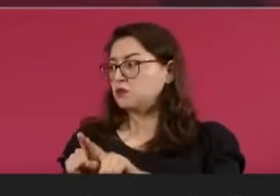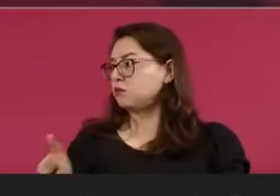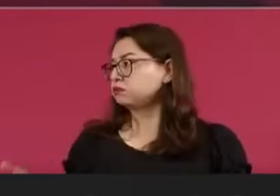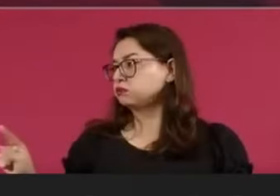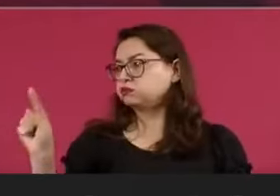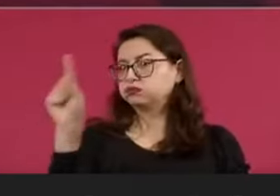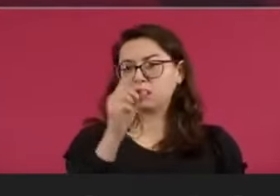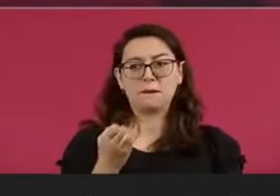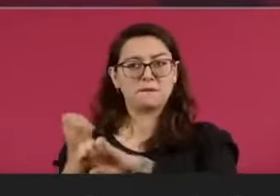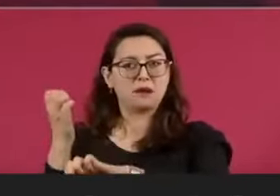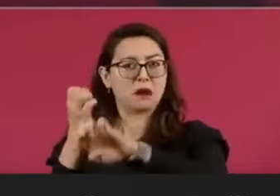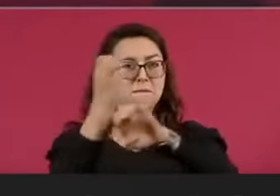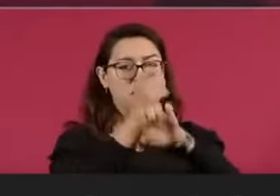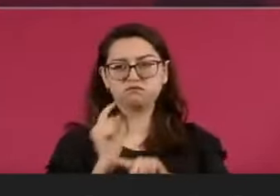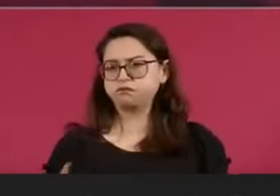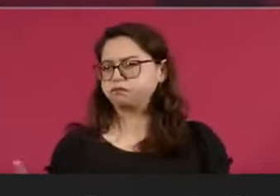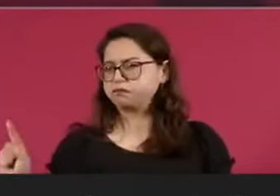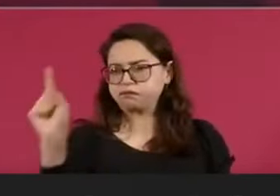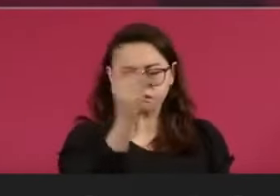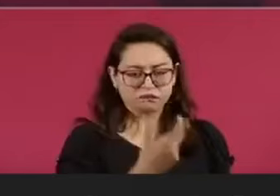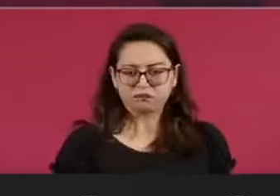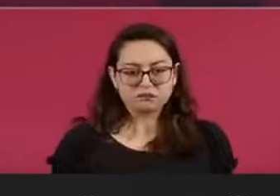se dejó crecer. Esto viene